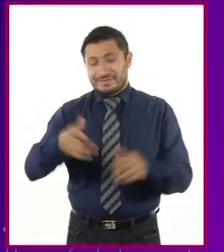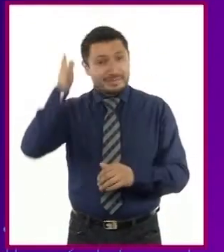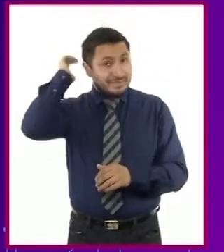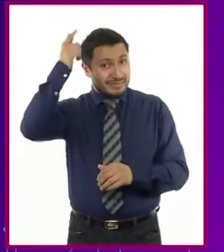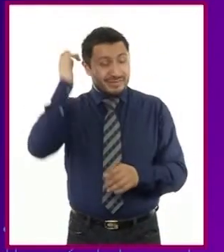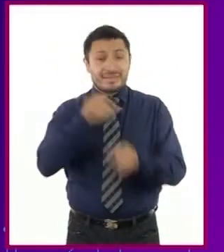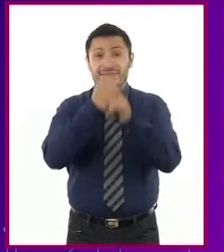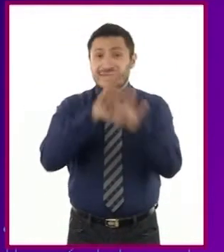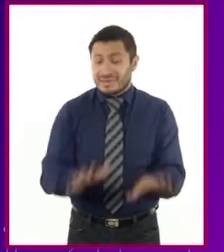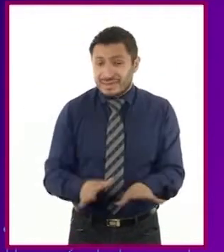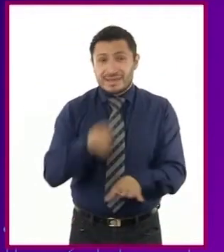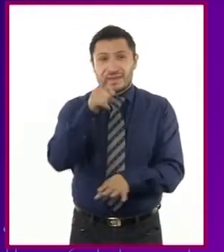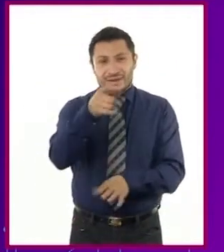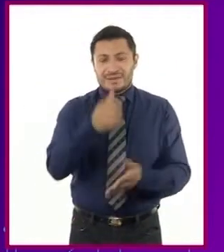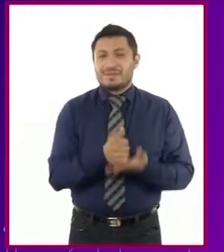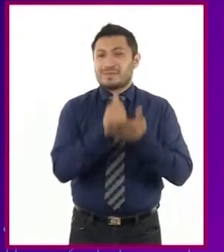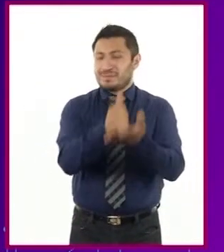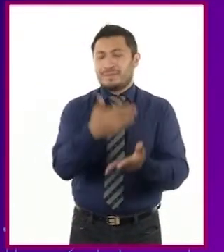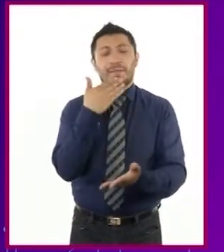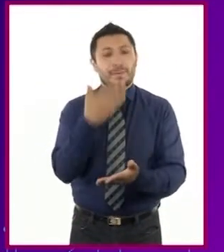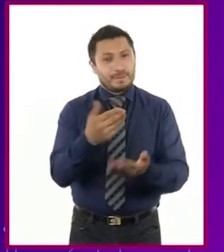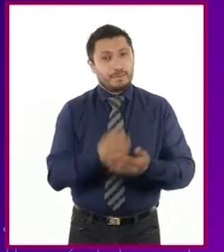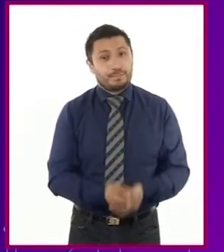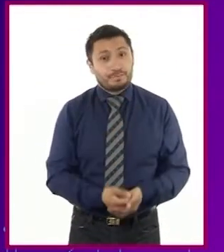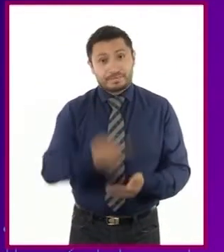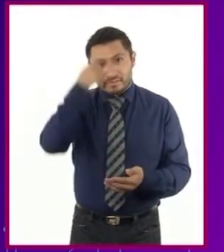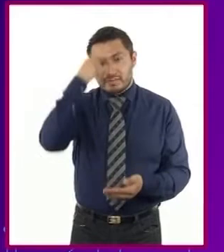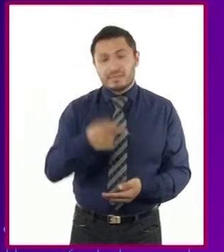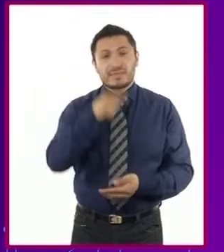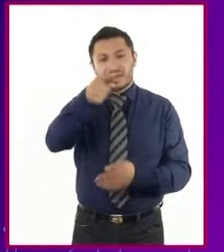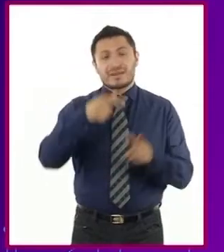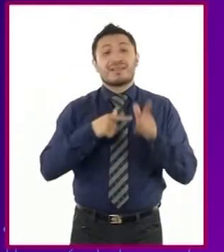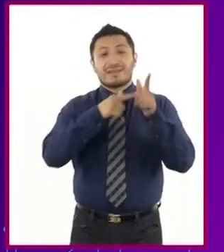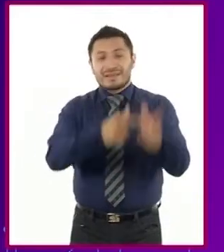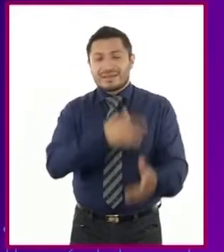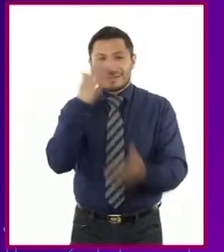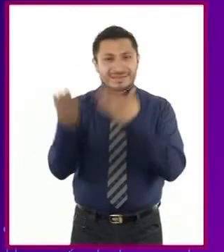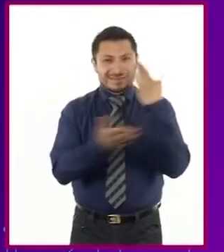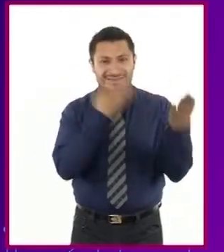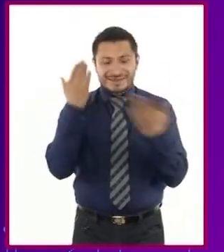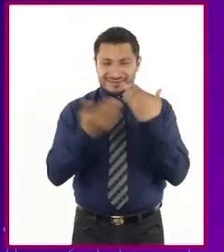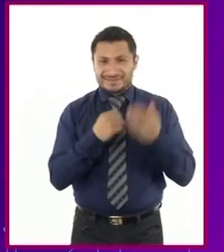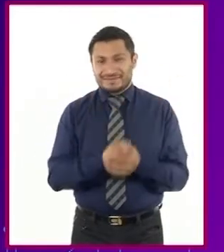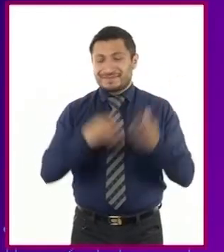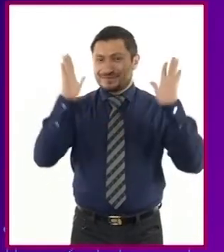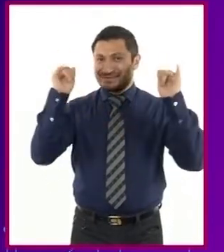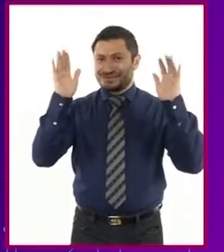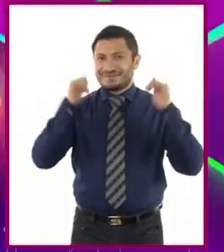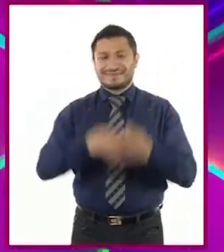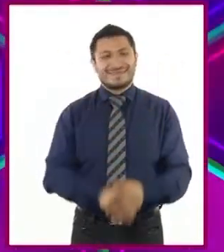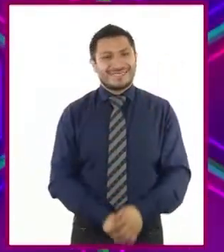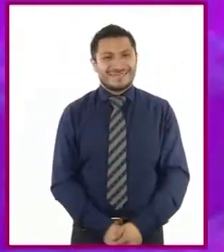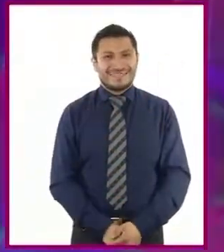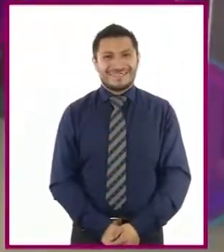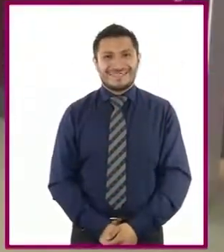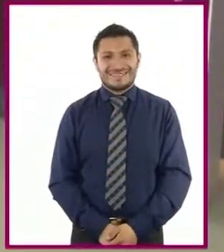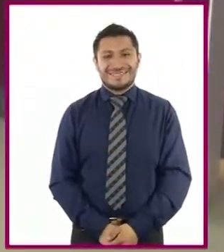esta información les haya sido útil para que continúen con sus estudios. Hasta pronto.